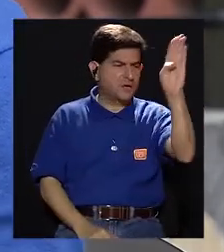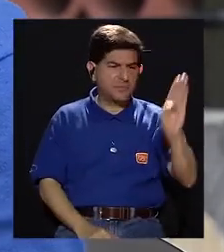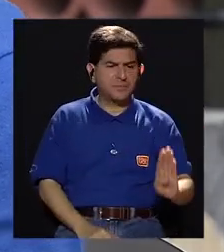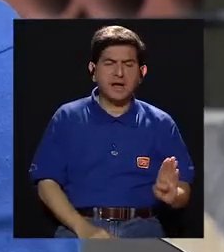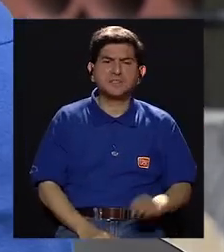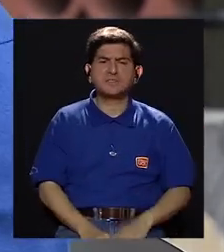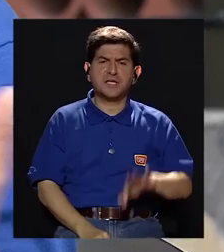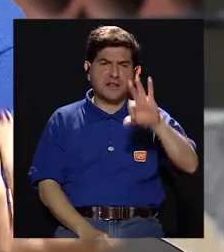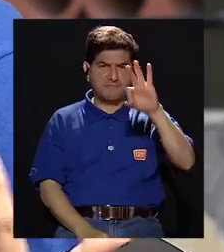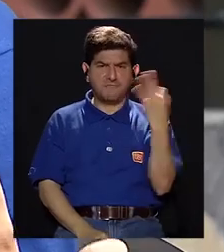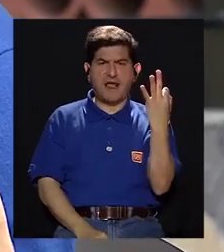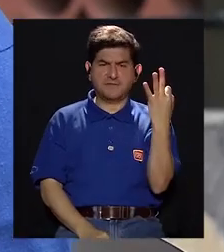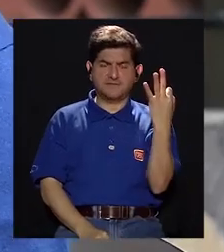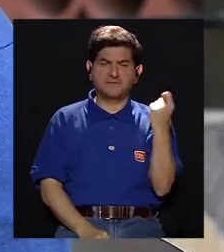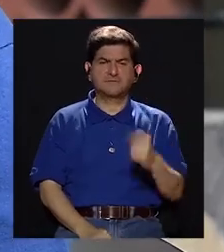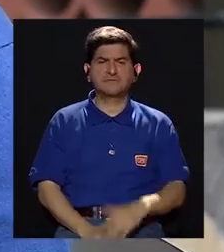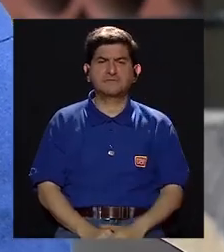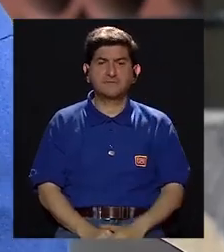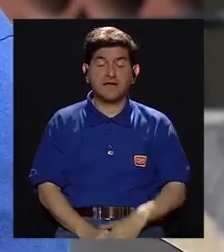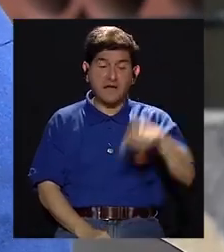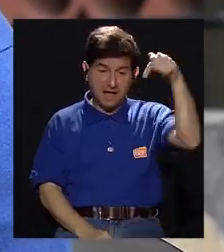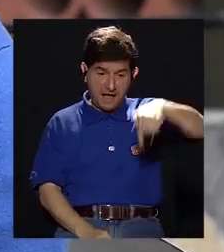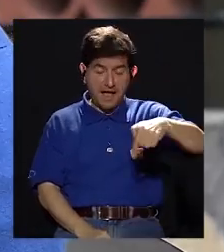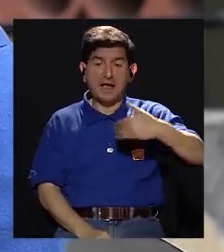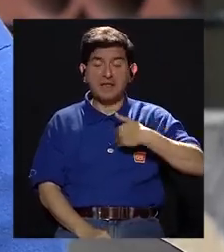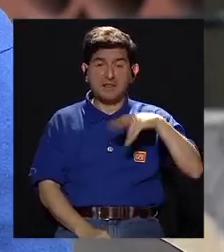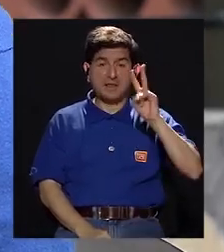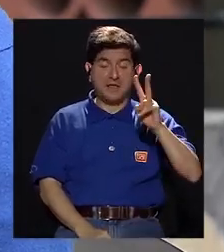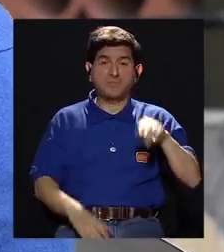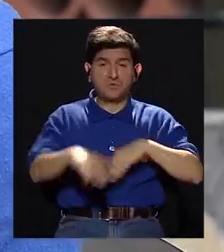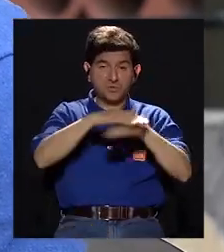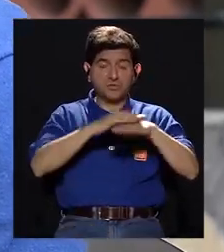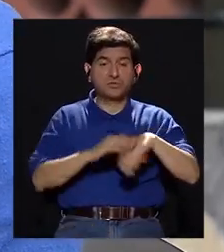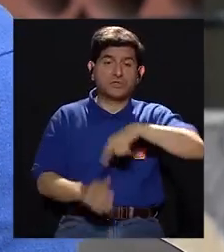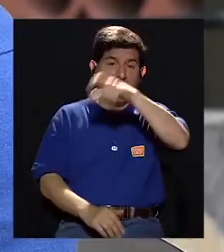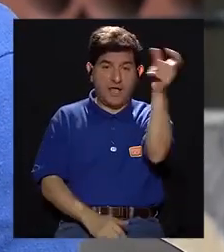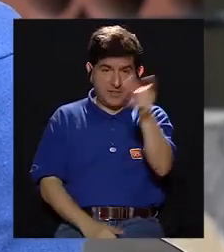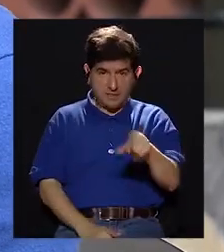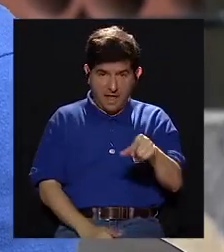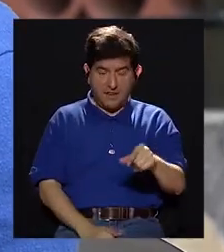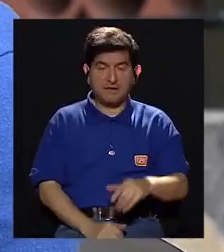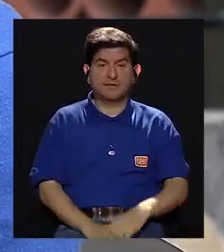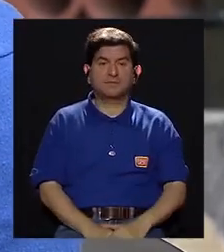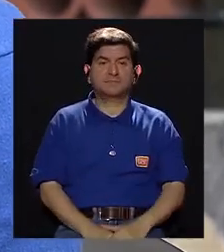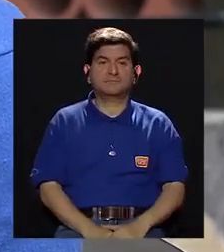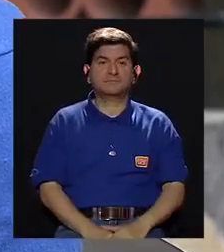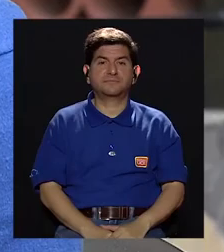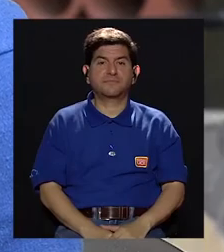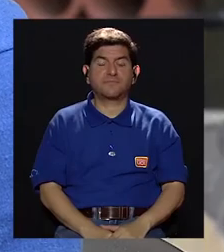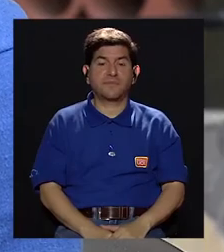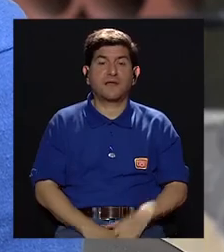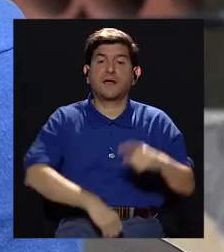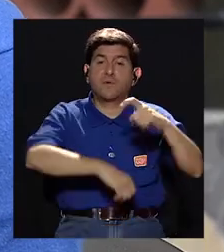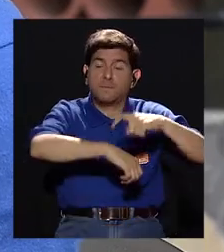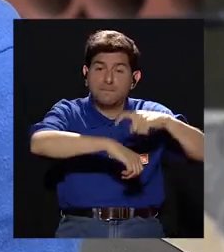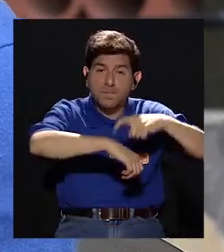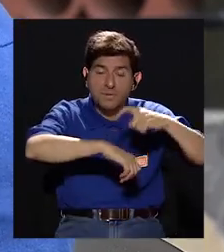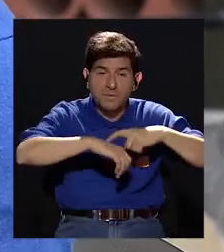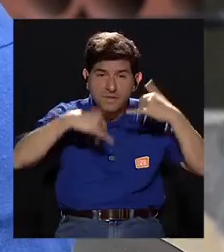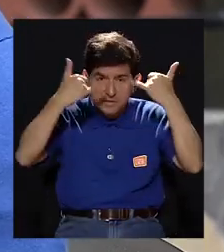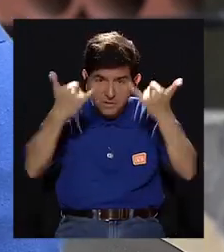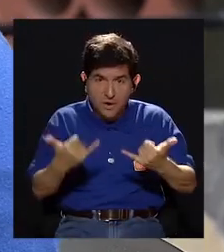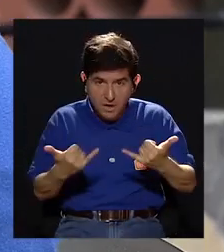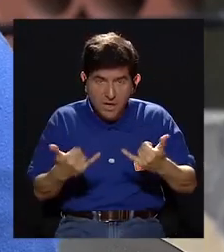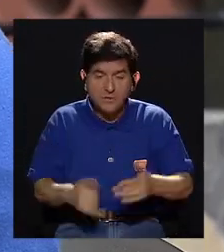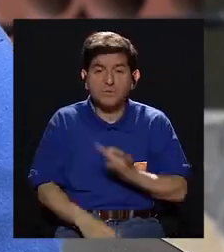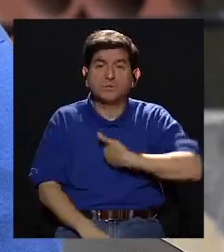en Brasil, en Francia, tenemos pues aquí, Italia. Tenemos dos sedes en Italia, sí. Y pues es en un momento, en